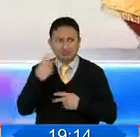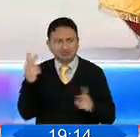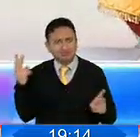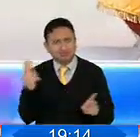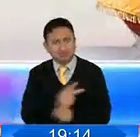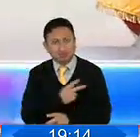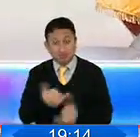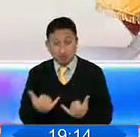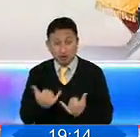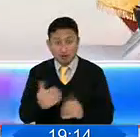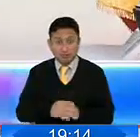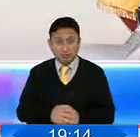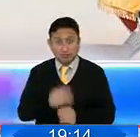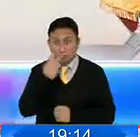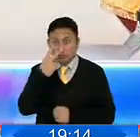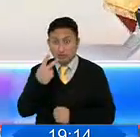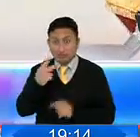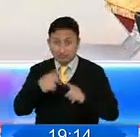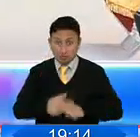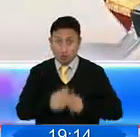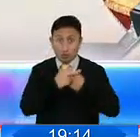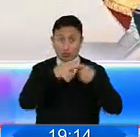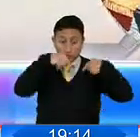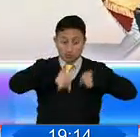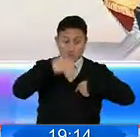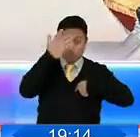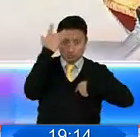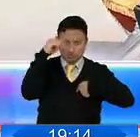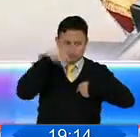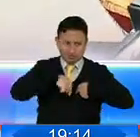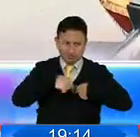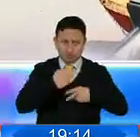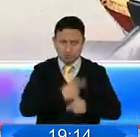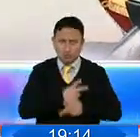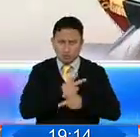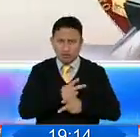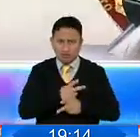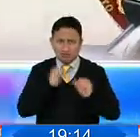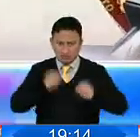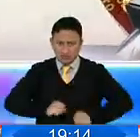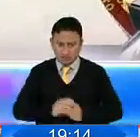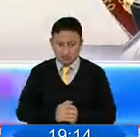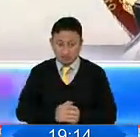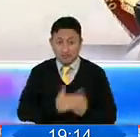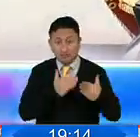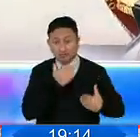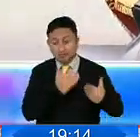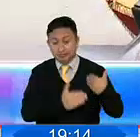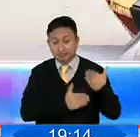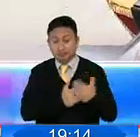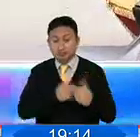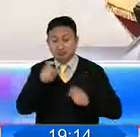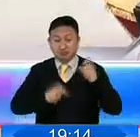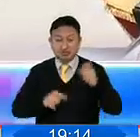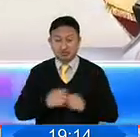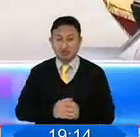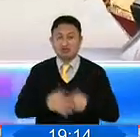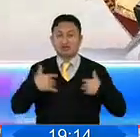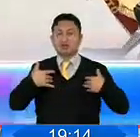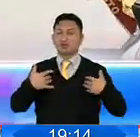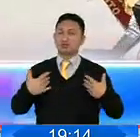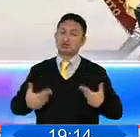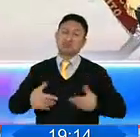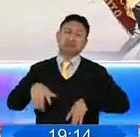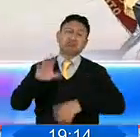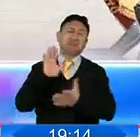ahora más que nunca. Yo veo que al inicio de esta pandemia teníamos muchos más cuidados, y mientras más casos hay, mientras más problemas